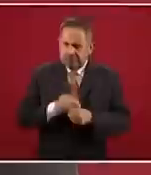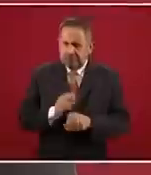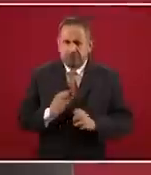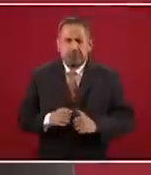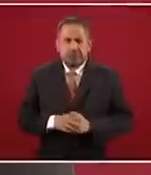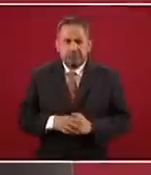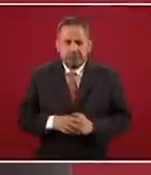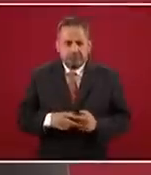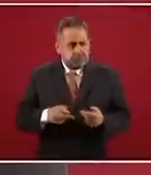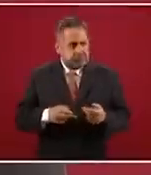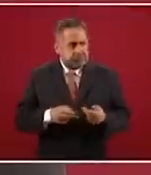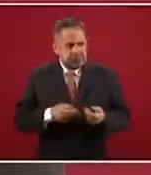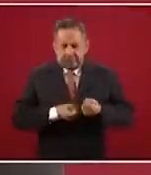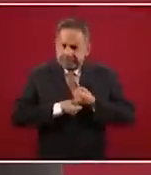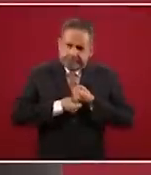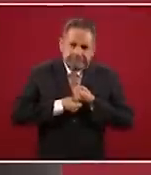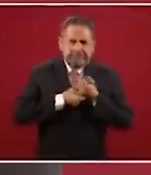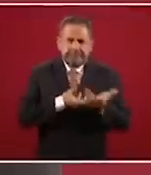hablar con